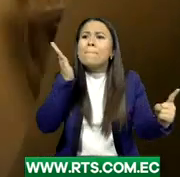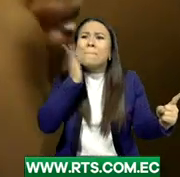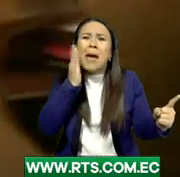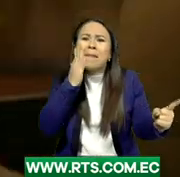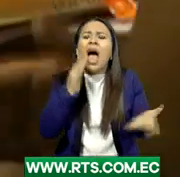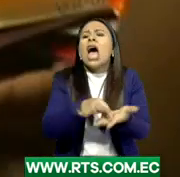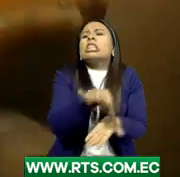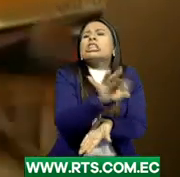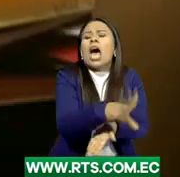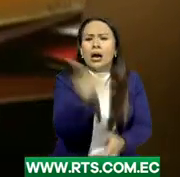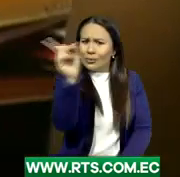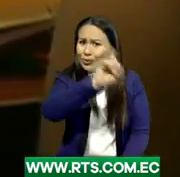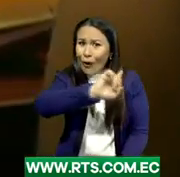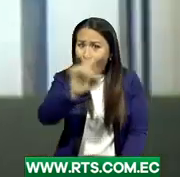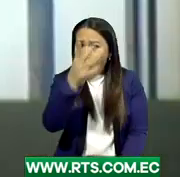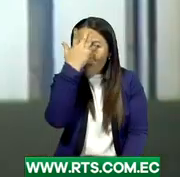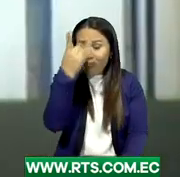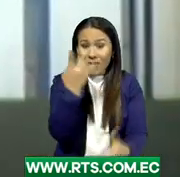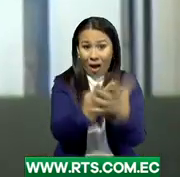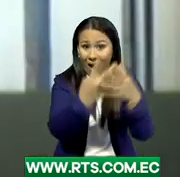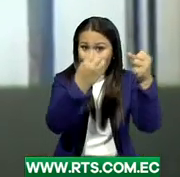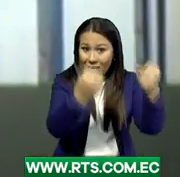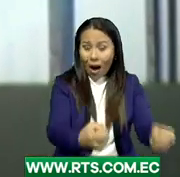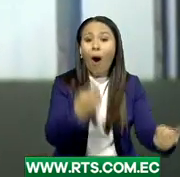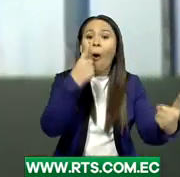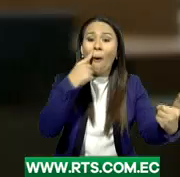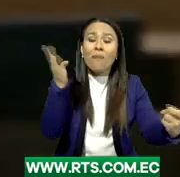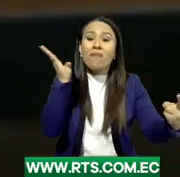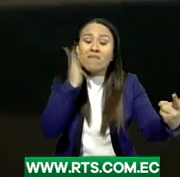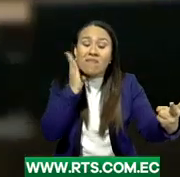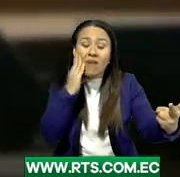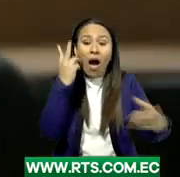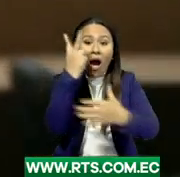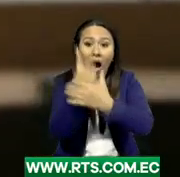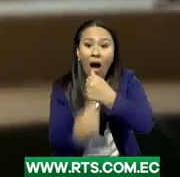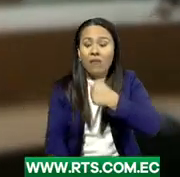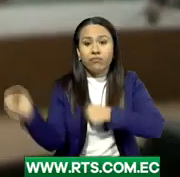manifestaron en la audiencia de formulación de cargos realizada el pasado sábado informó charla